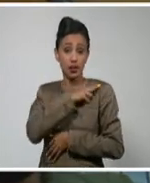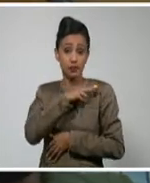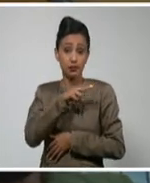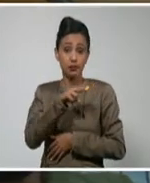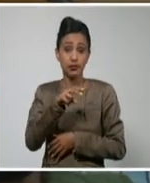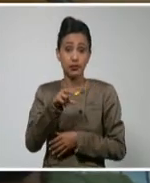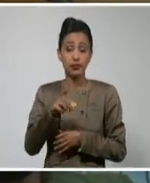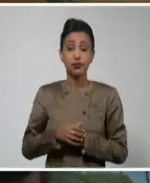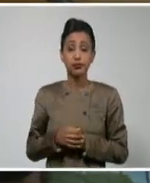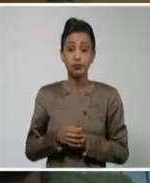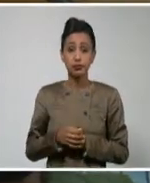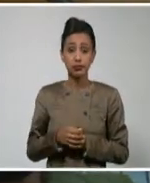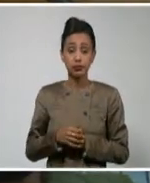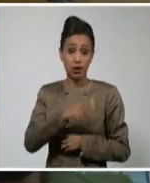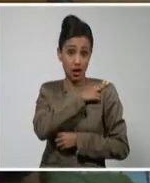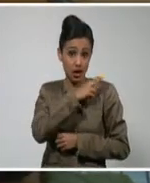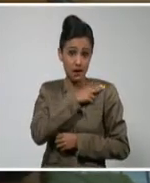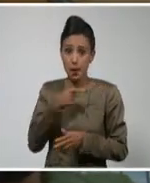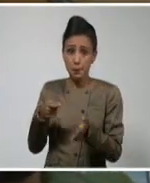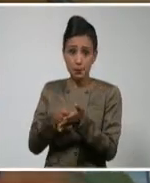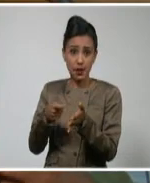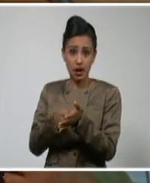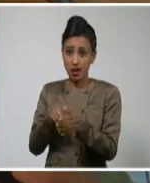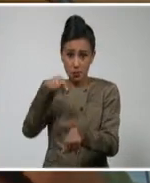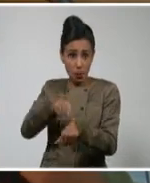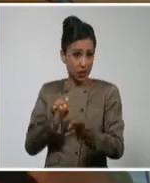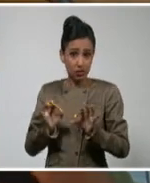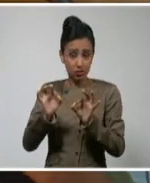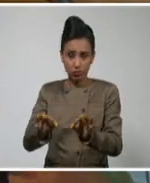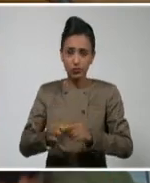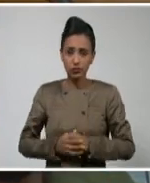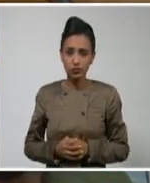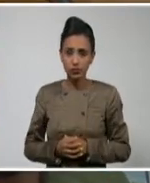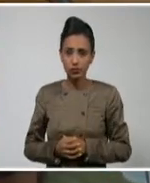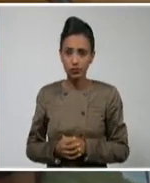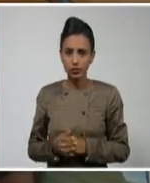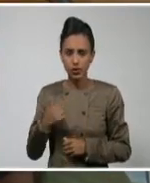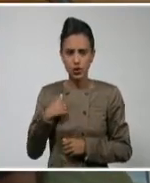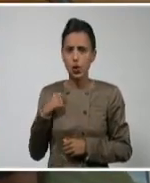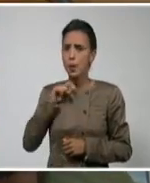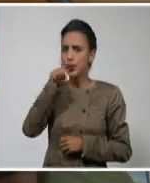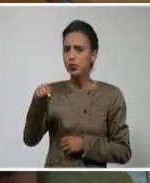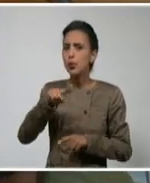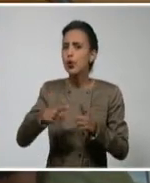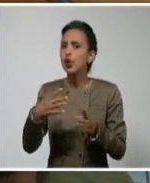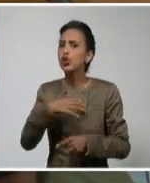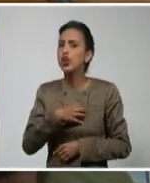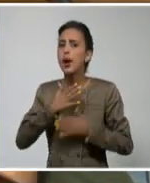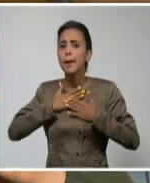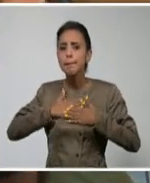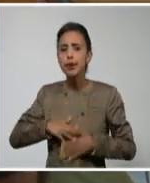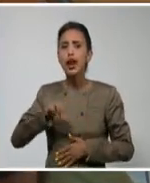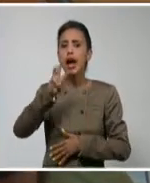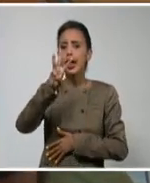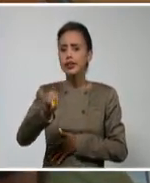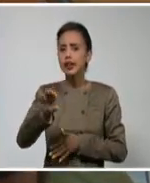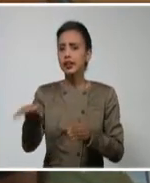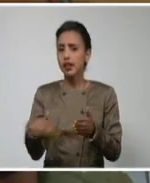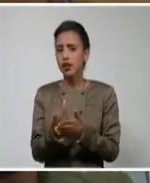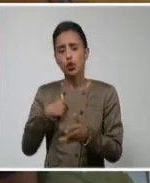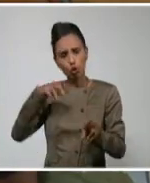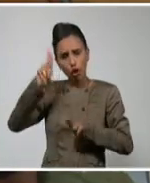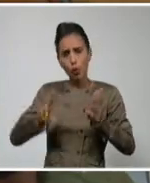A GEMA. A GEMA Química hay que pagarle al momento. Y entonces yo me pregunto, ¿por qué yo tengo que esperar 30 días? ¿Estás de acuerdo? Es la ley, que